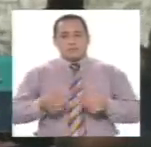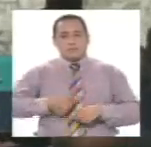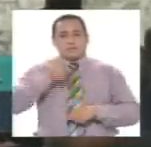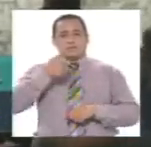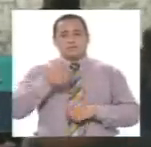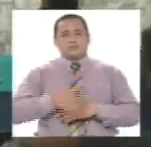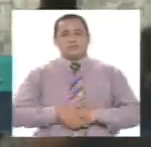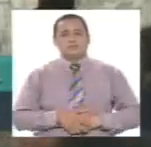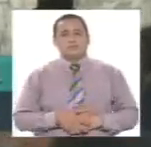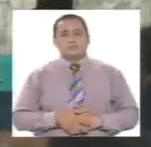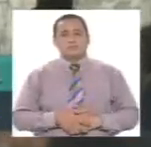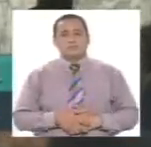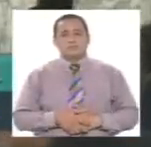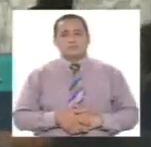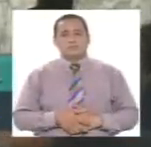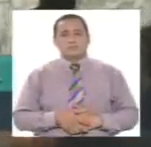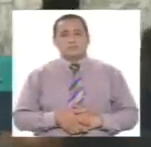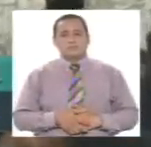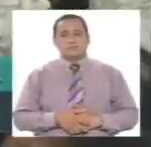Ministros.